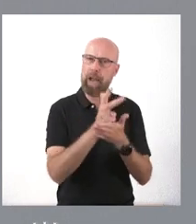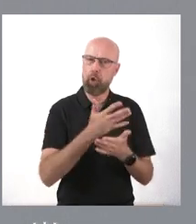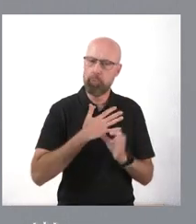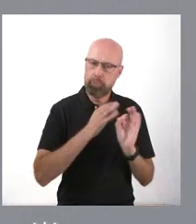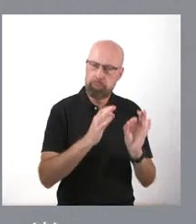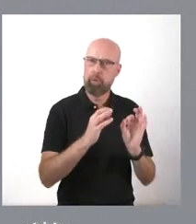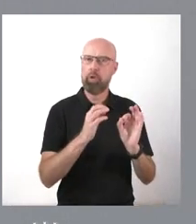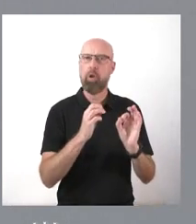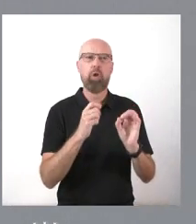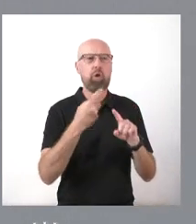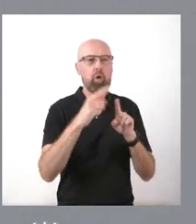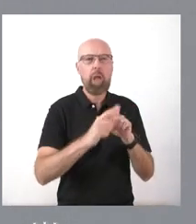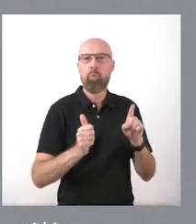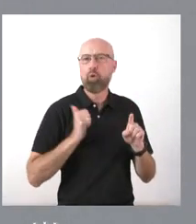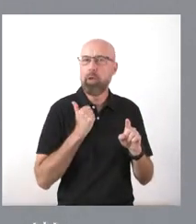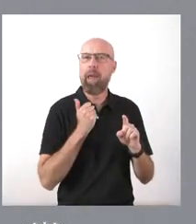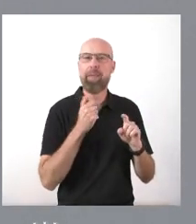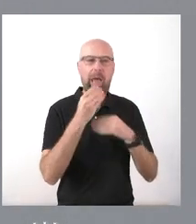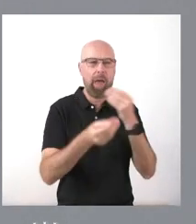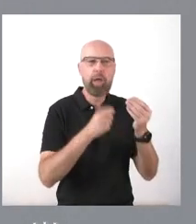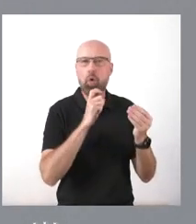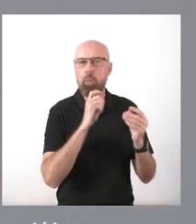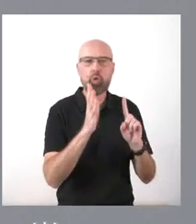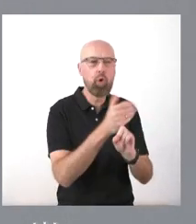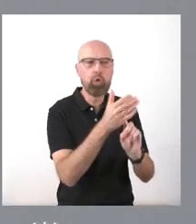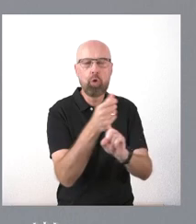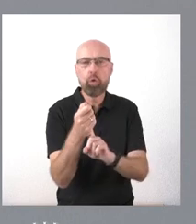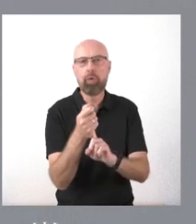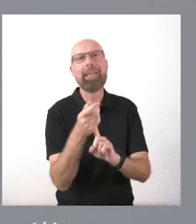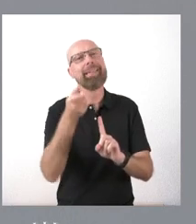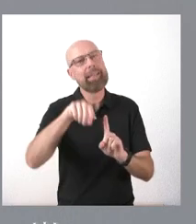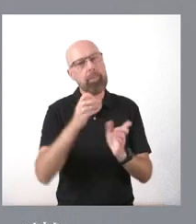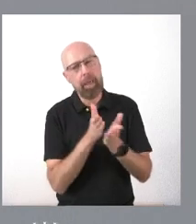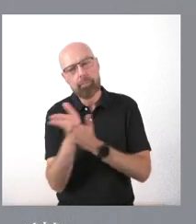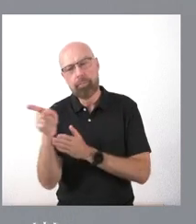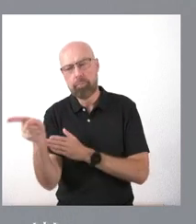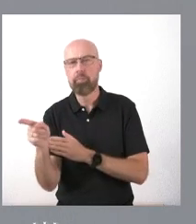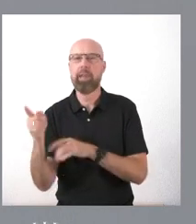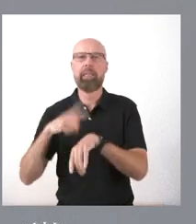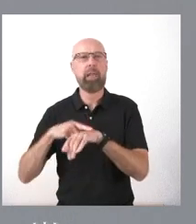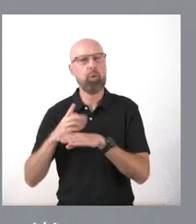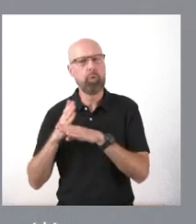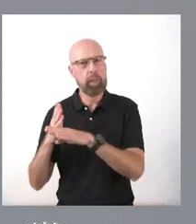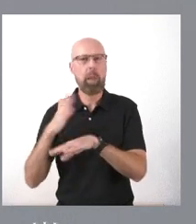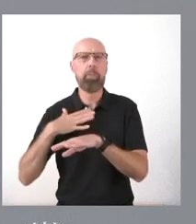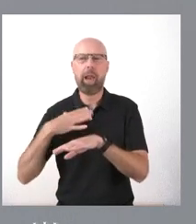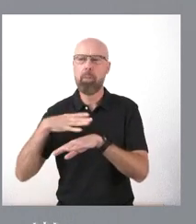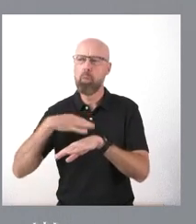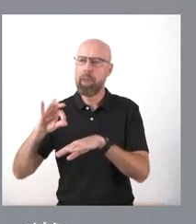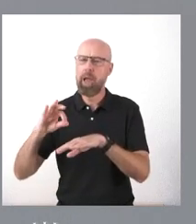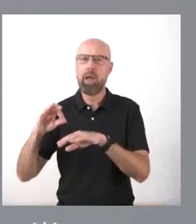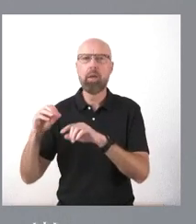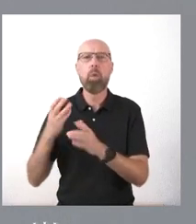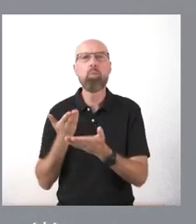las oportunidades que tenemos y en Cómo abordarlas y también que dediquemos el tiempo suficiente para esas propuestas de resolución para intentar llegar